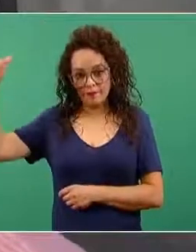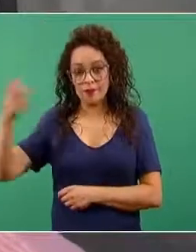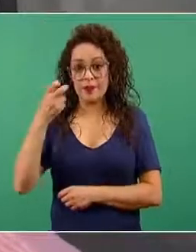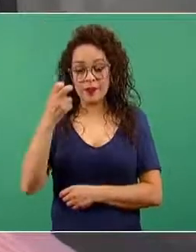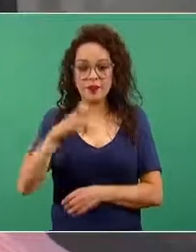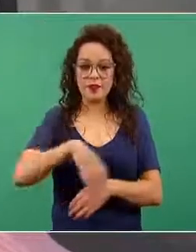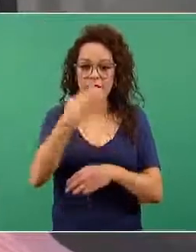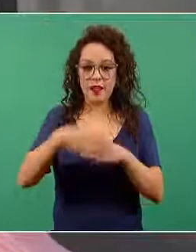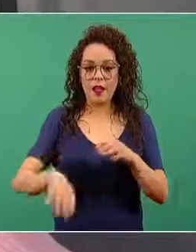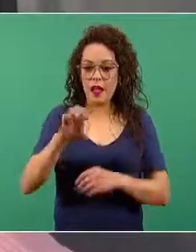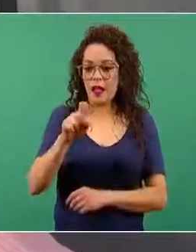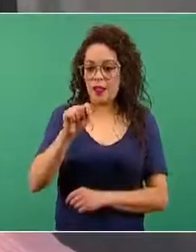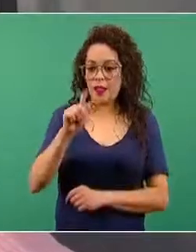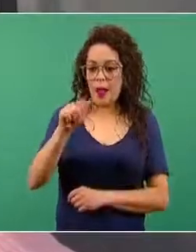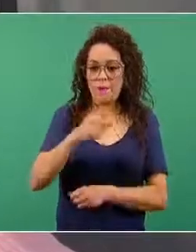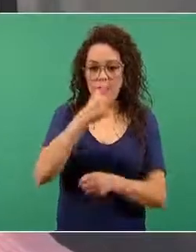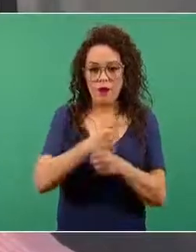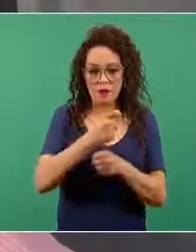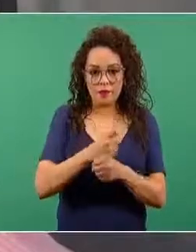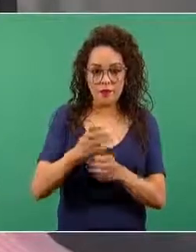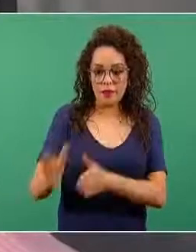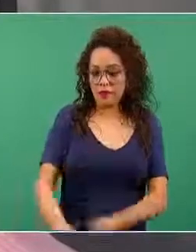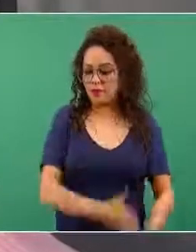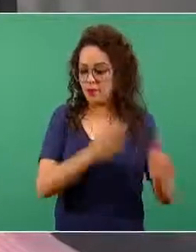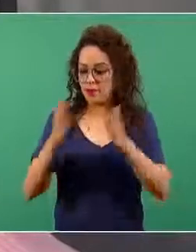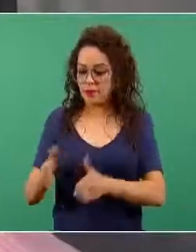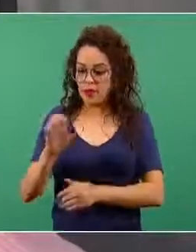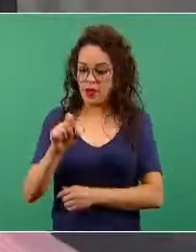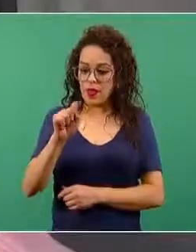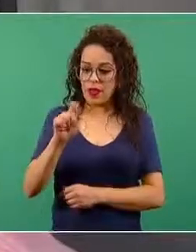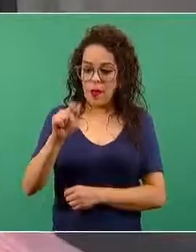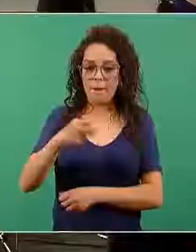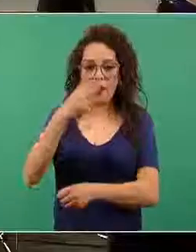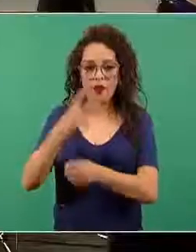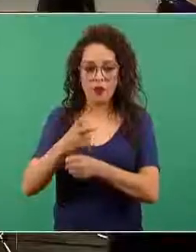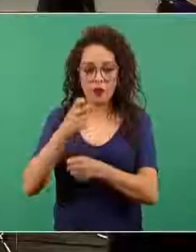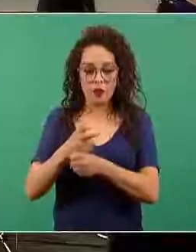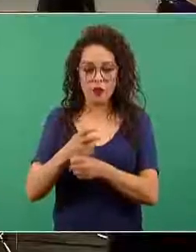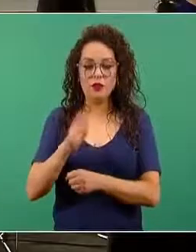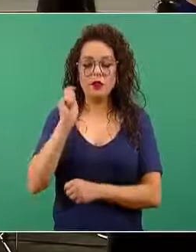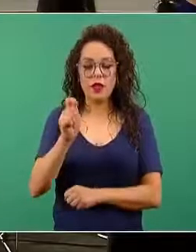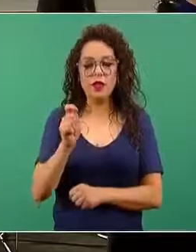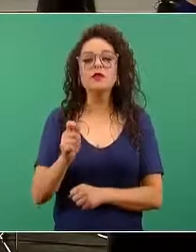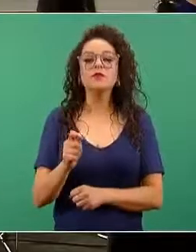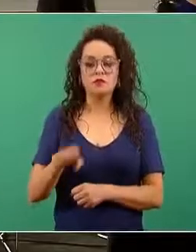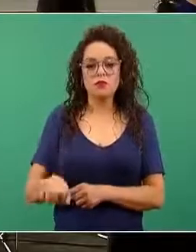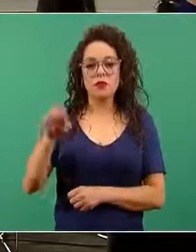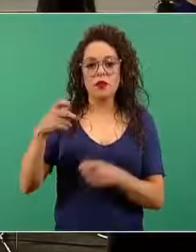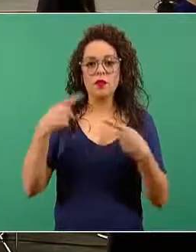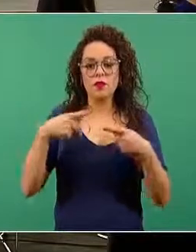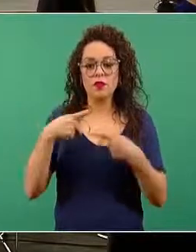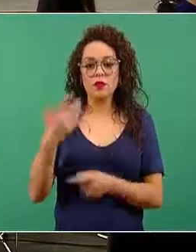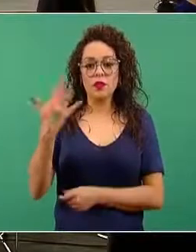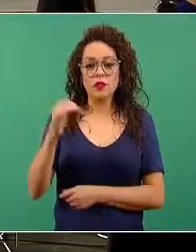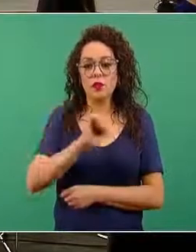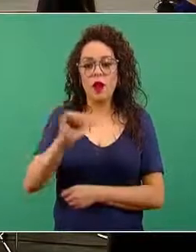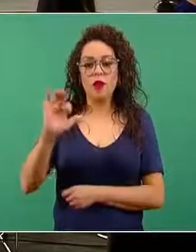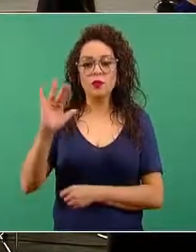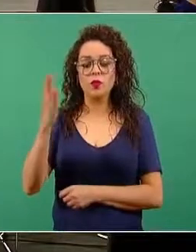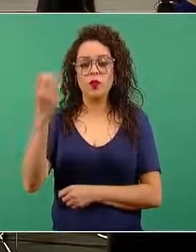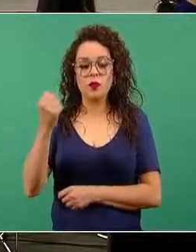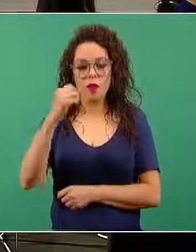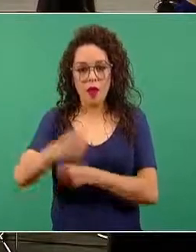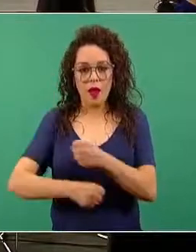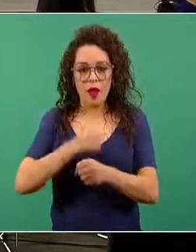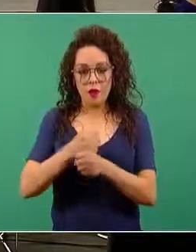1 del plan y nos pasaremos a la etapa 2 con el siguiente bloque de edad, personas entre 50 y 59 años.